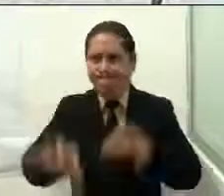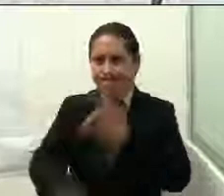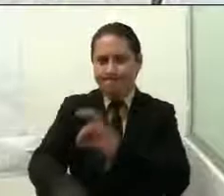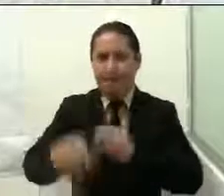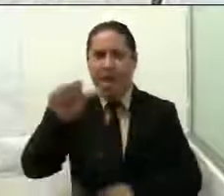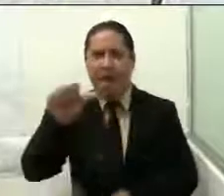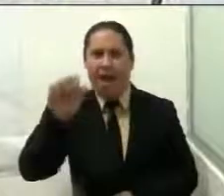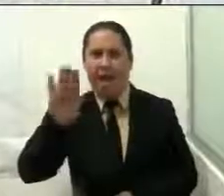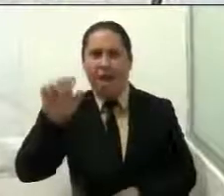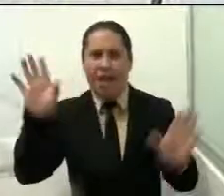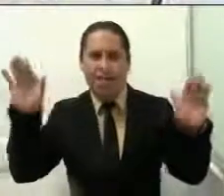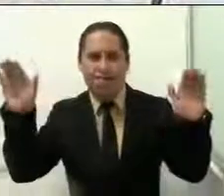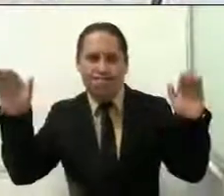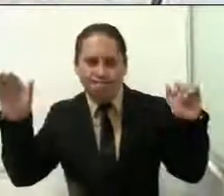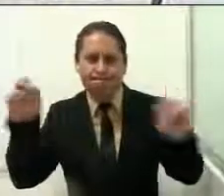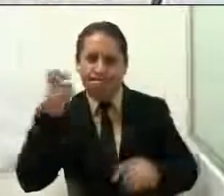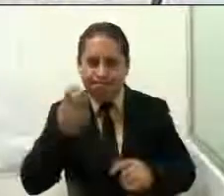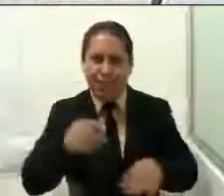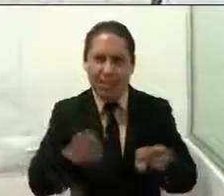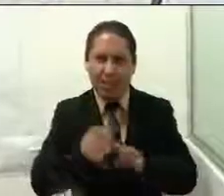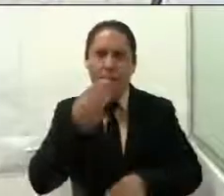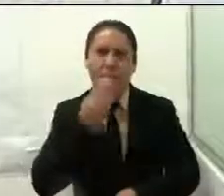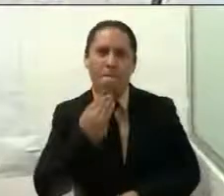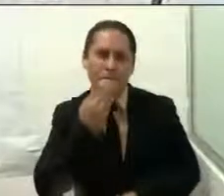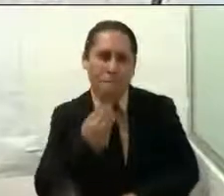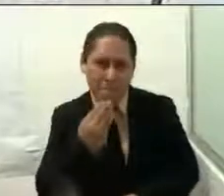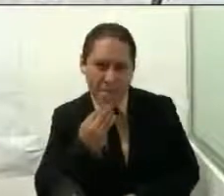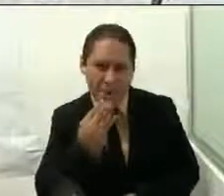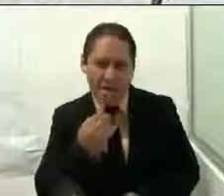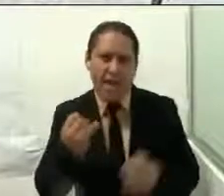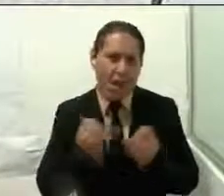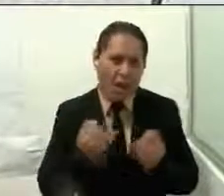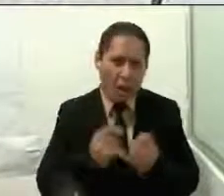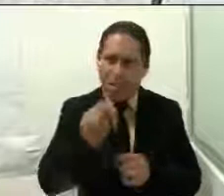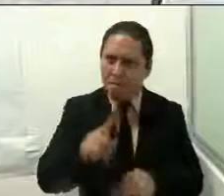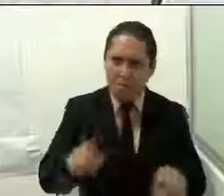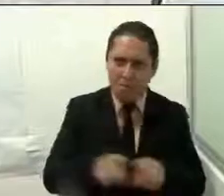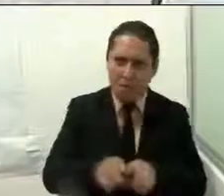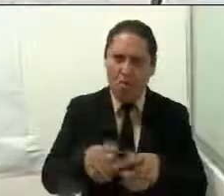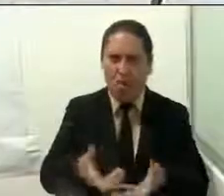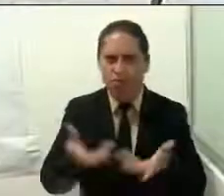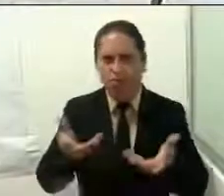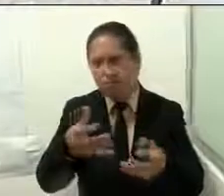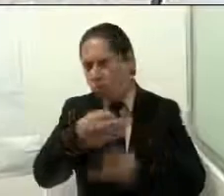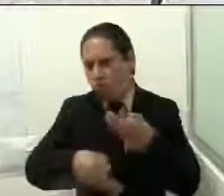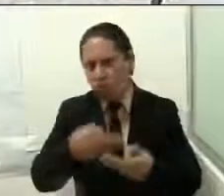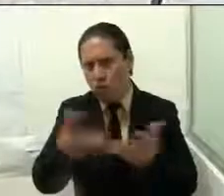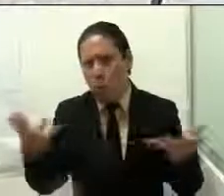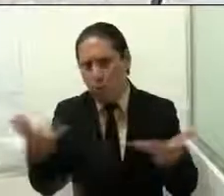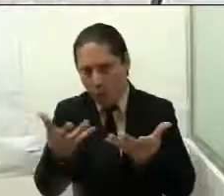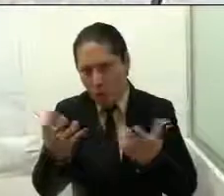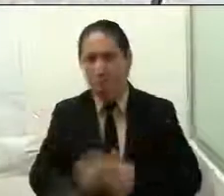quinto lugar nacional en producción de miel orgánica y convencional con 4 mil